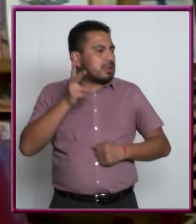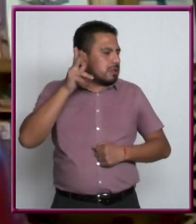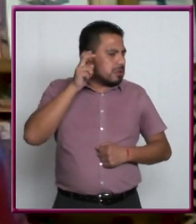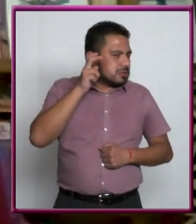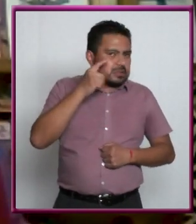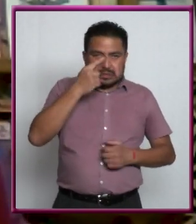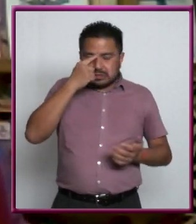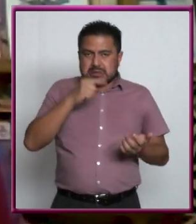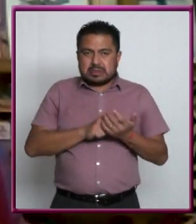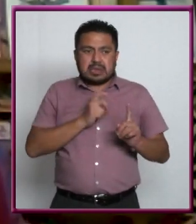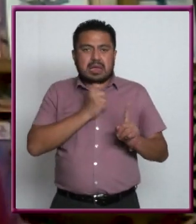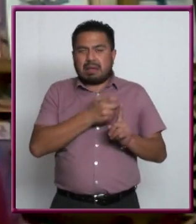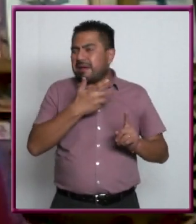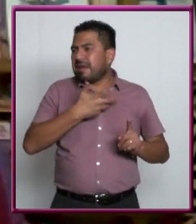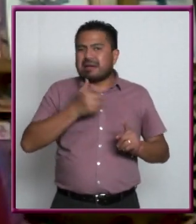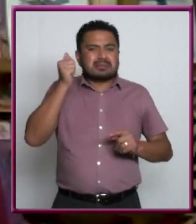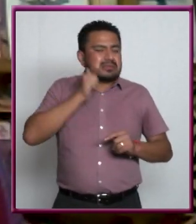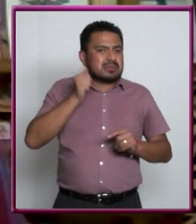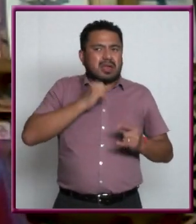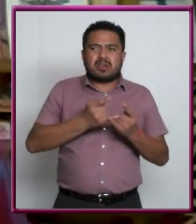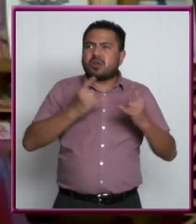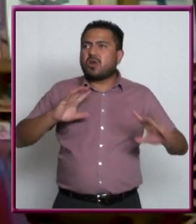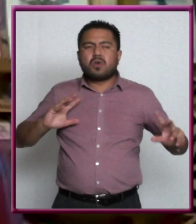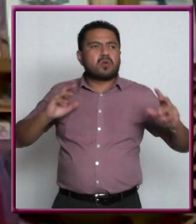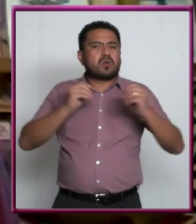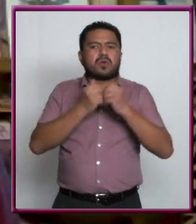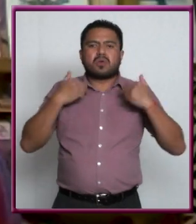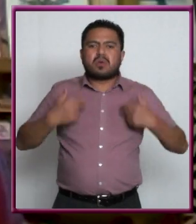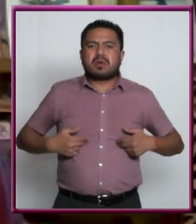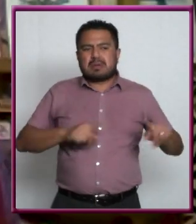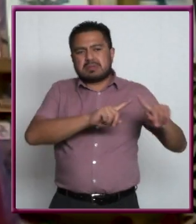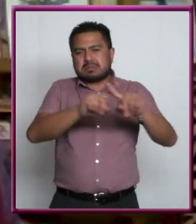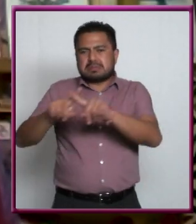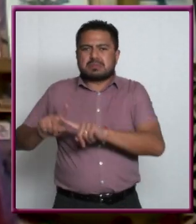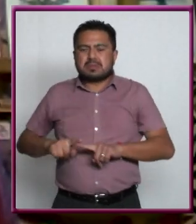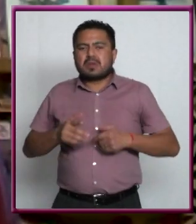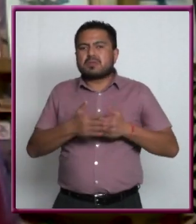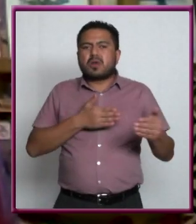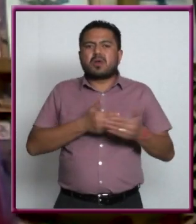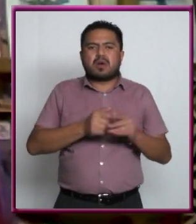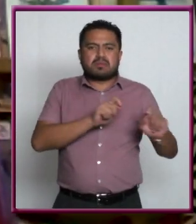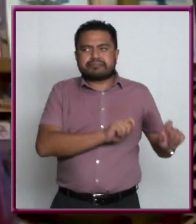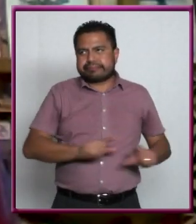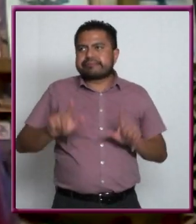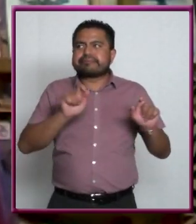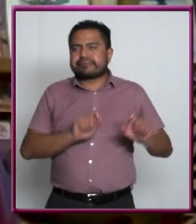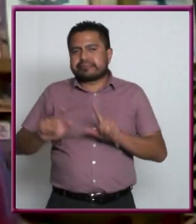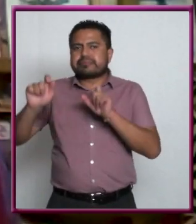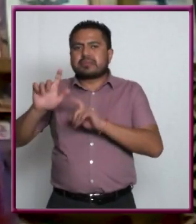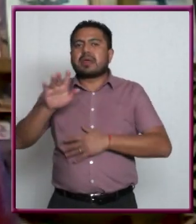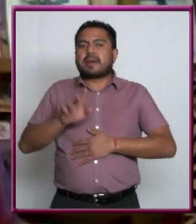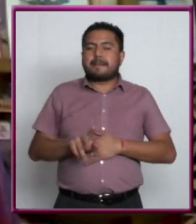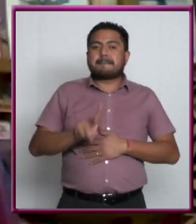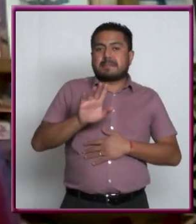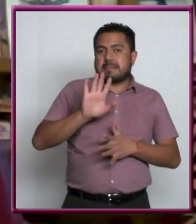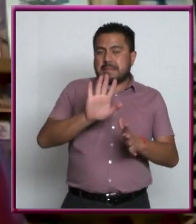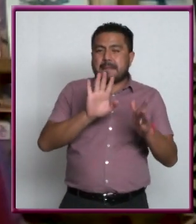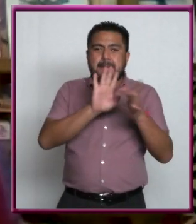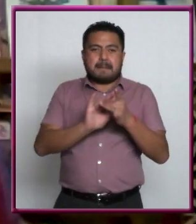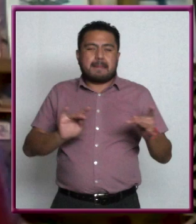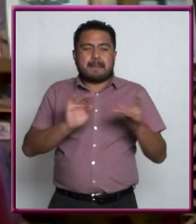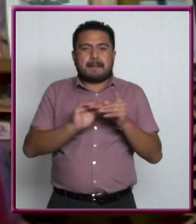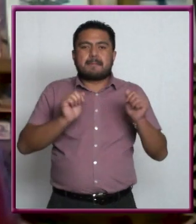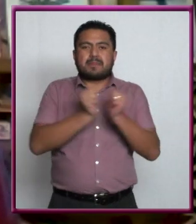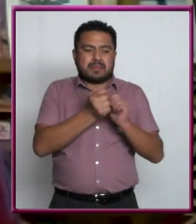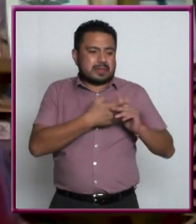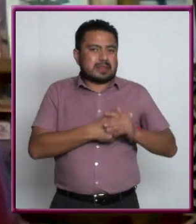o los escucha, yo creo que han existido en toda la historia de la humanidad, en diferentes modelos y plataformas, ¿no? Pero